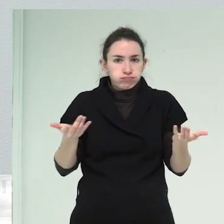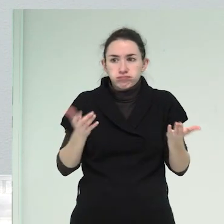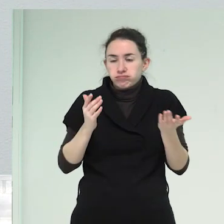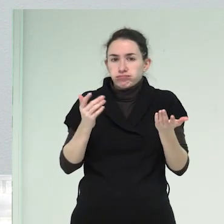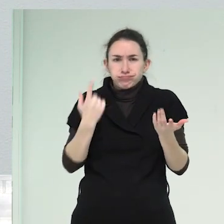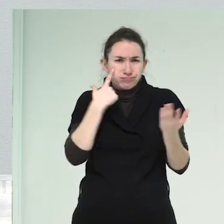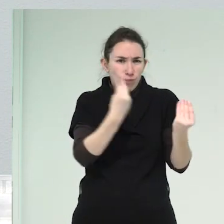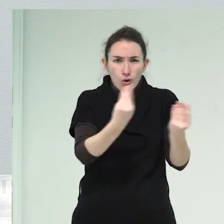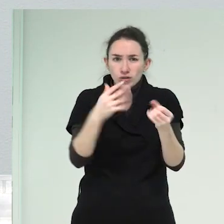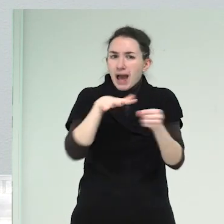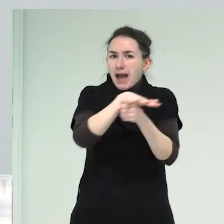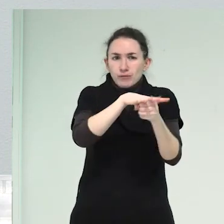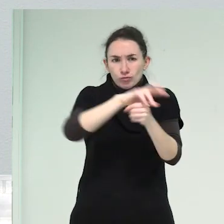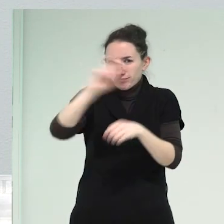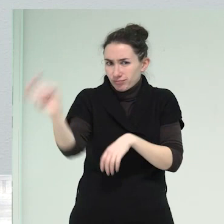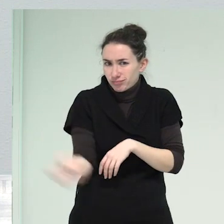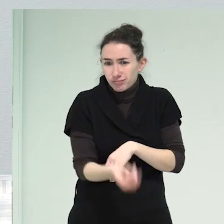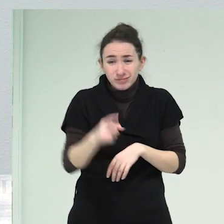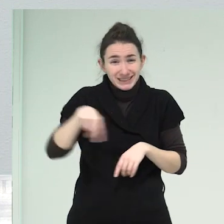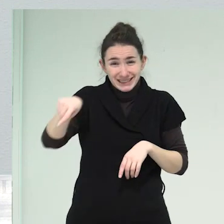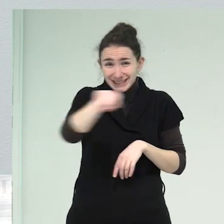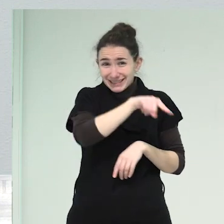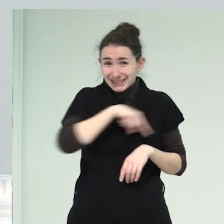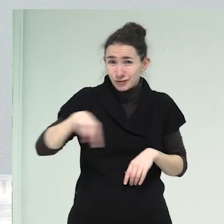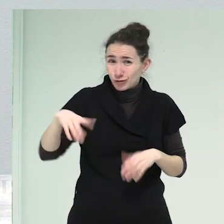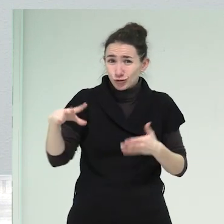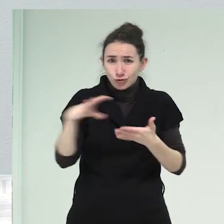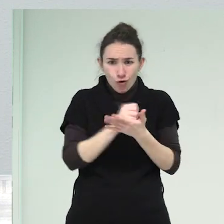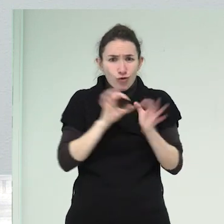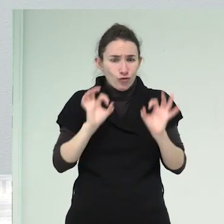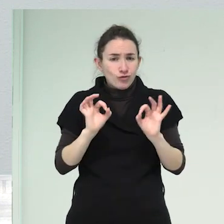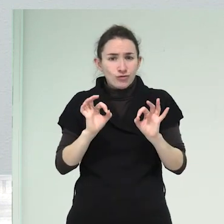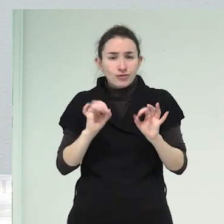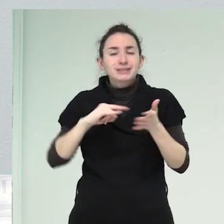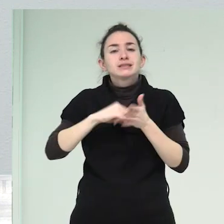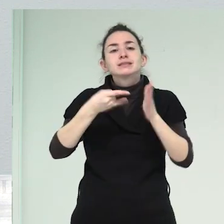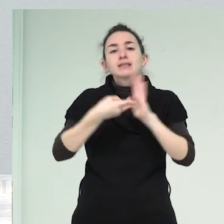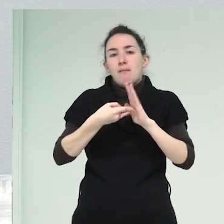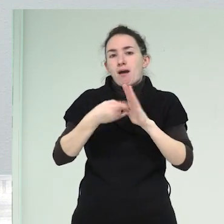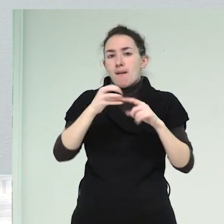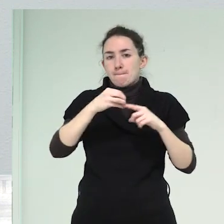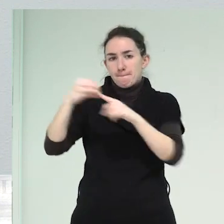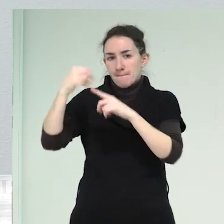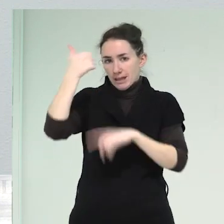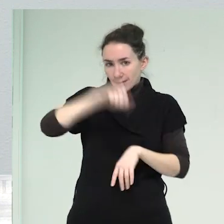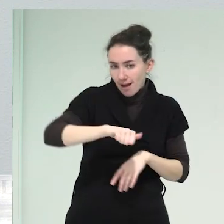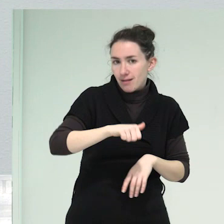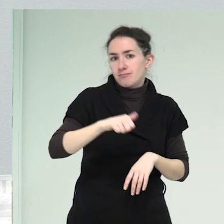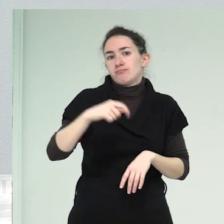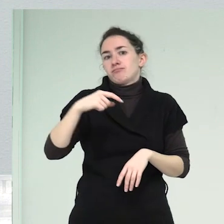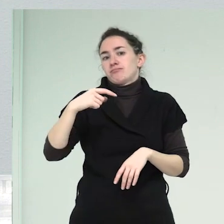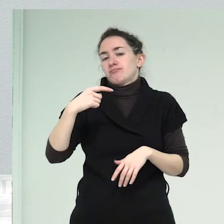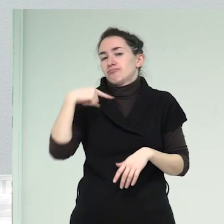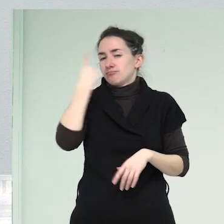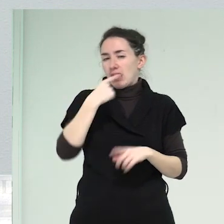también. Todo esto es parte de las expresiones, son expresiones del sistema patriarcal, capitalista, racista y